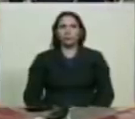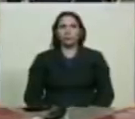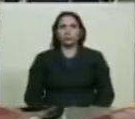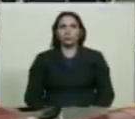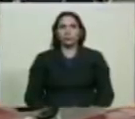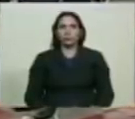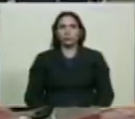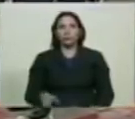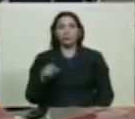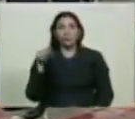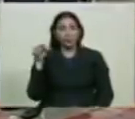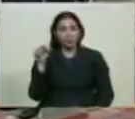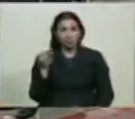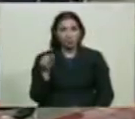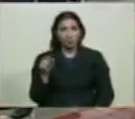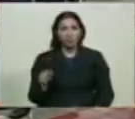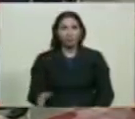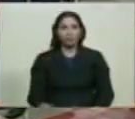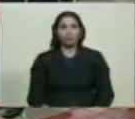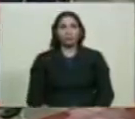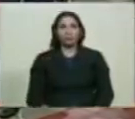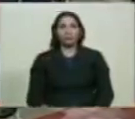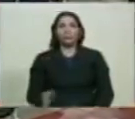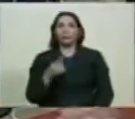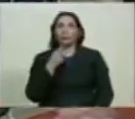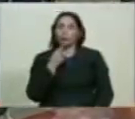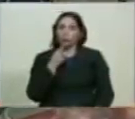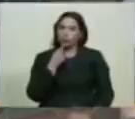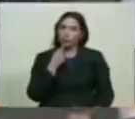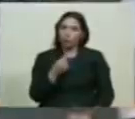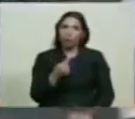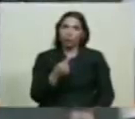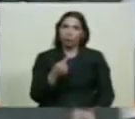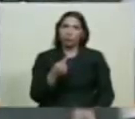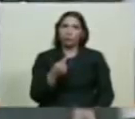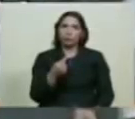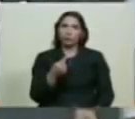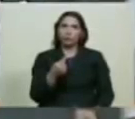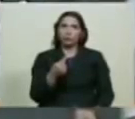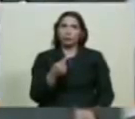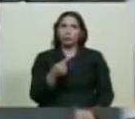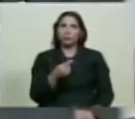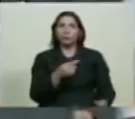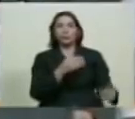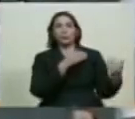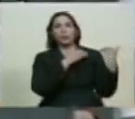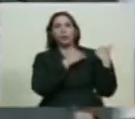Y así les digo al almirante Giuseppe